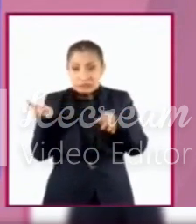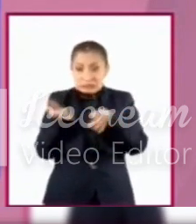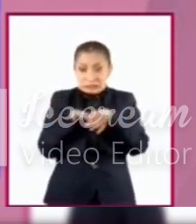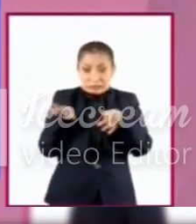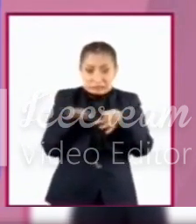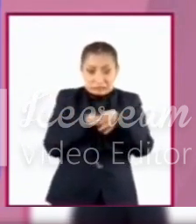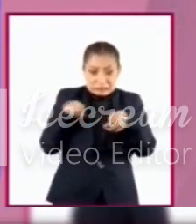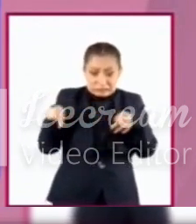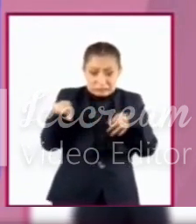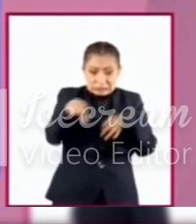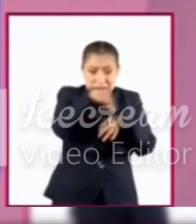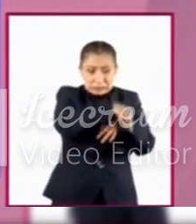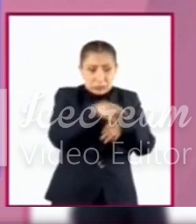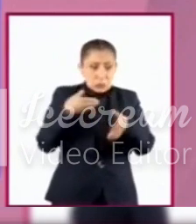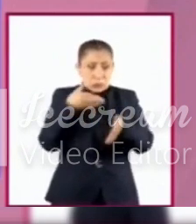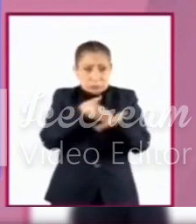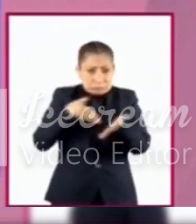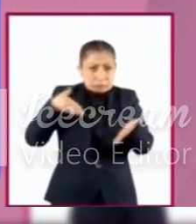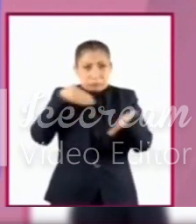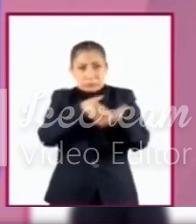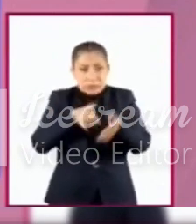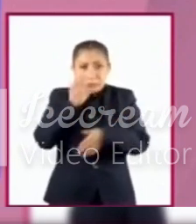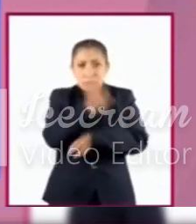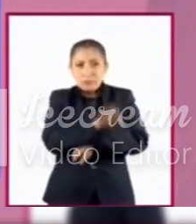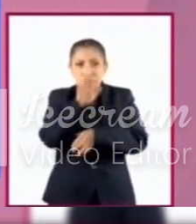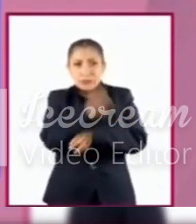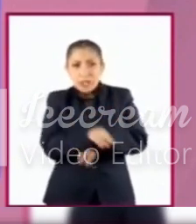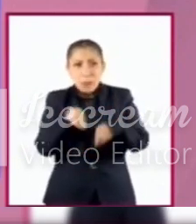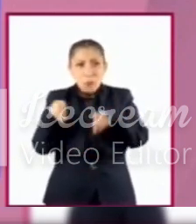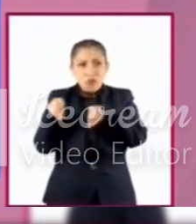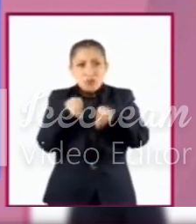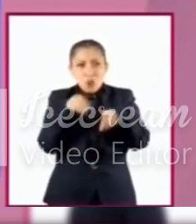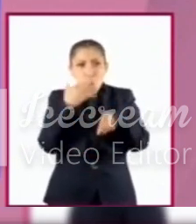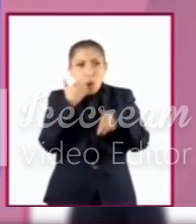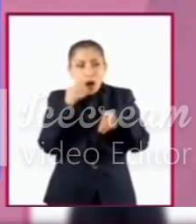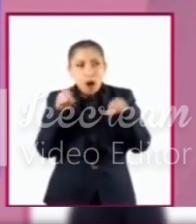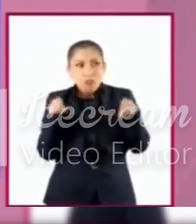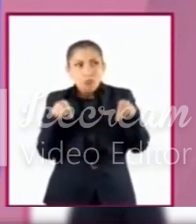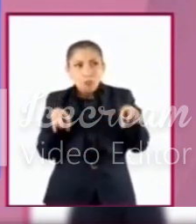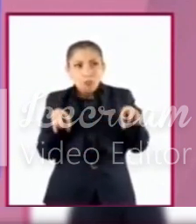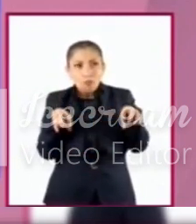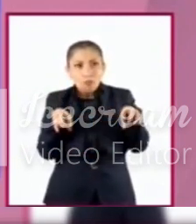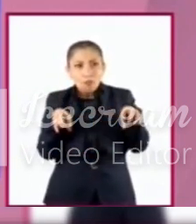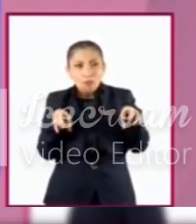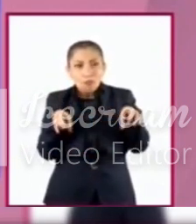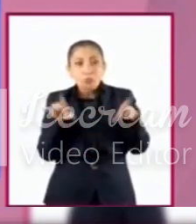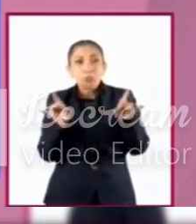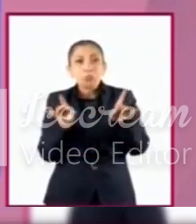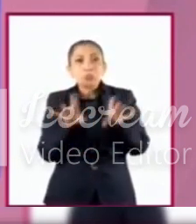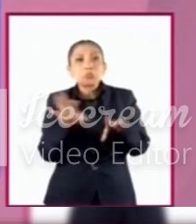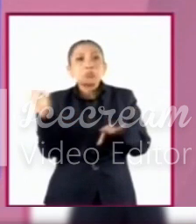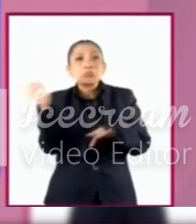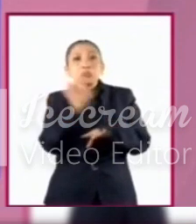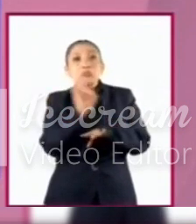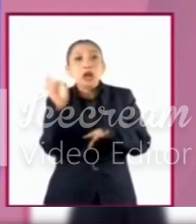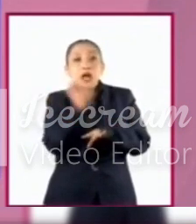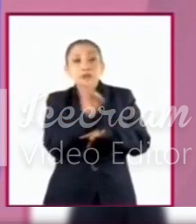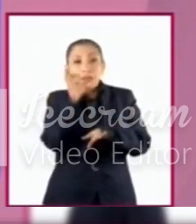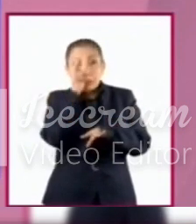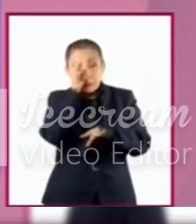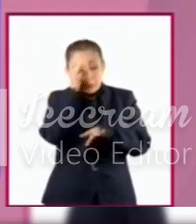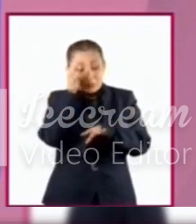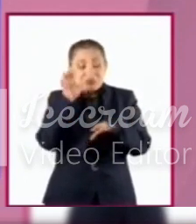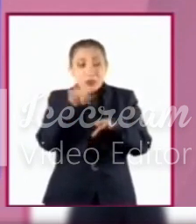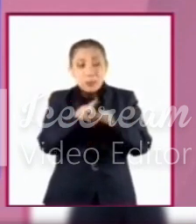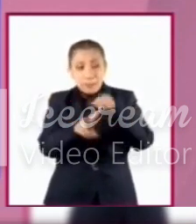nuestro lado con tal obstinación que parecían inmóviles, hasta el punto de que hubiera podido